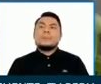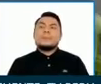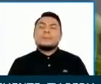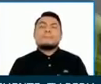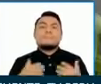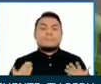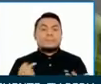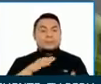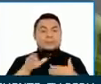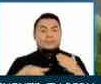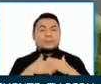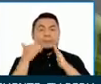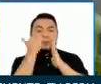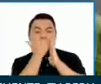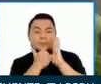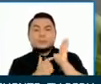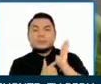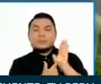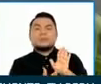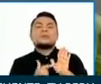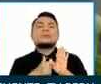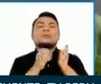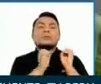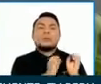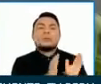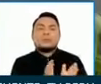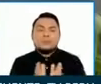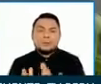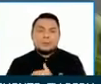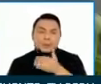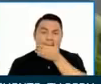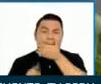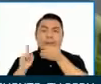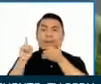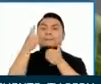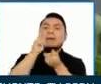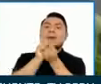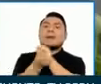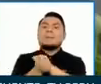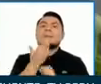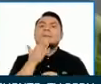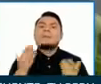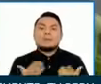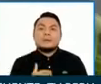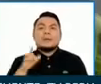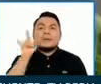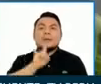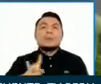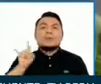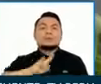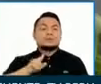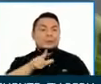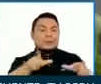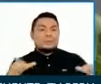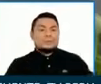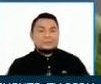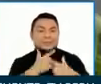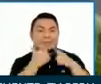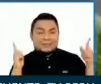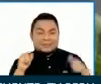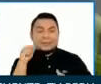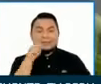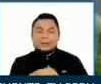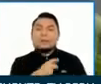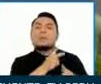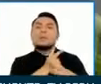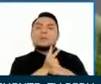En general, las medidas están organizadas en el primer cambio, es en la promoción del uso de espacios libres. Y es por eso